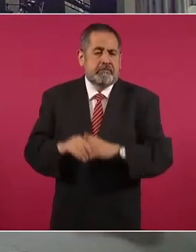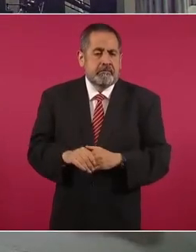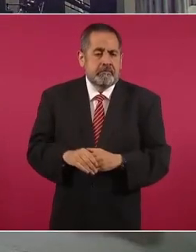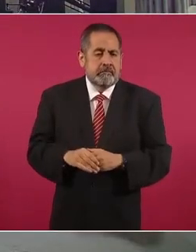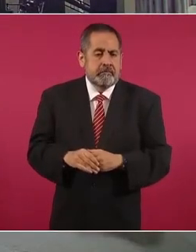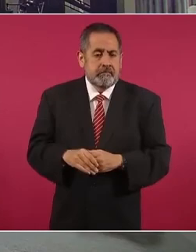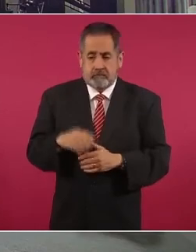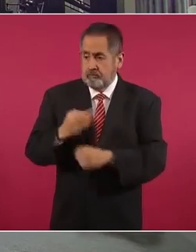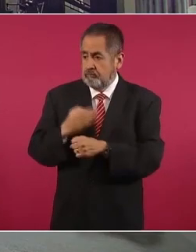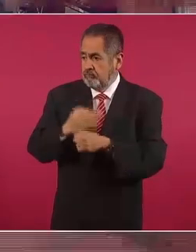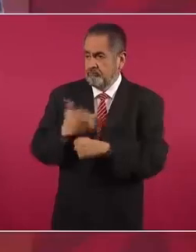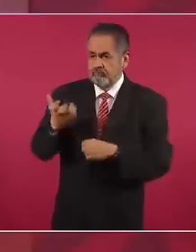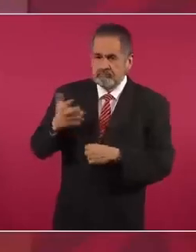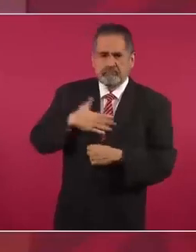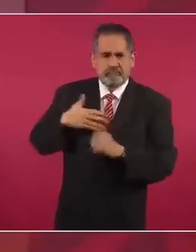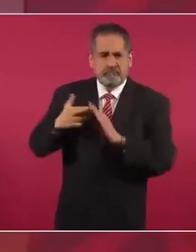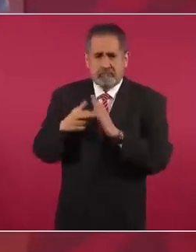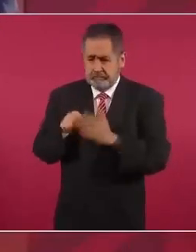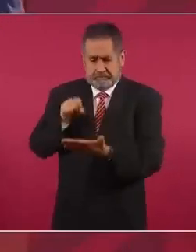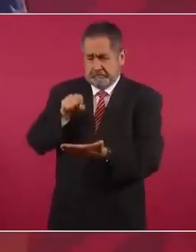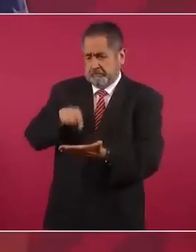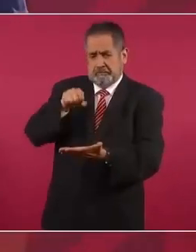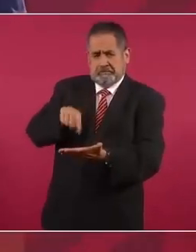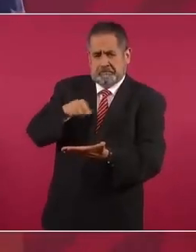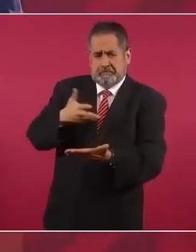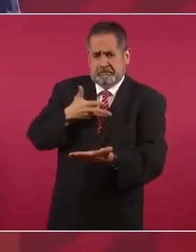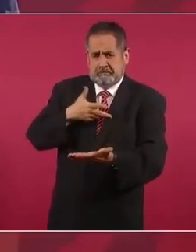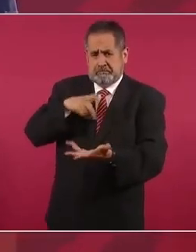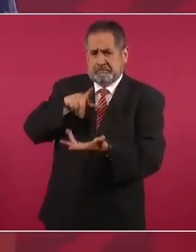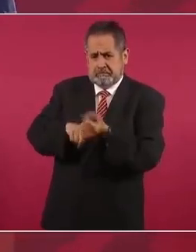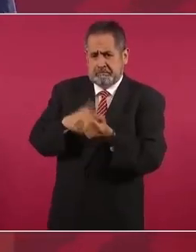de lo que estamos haciendo, es eso.